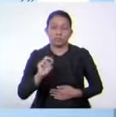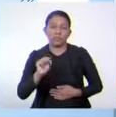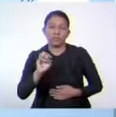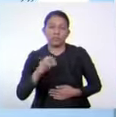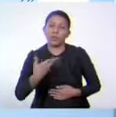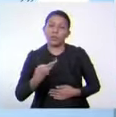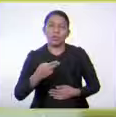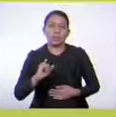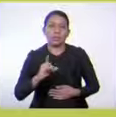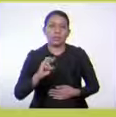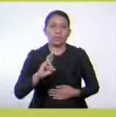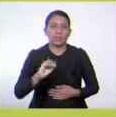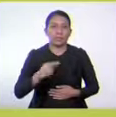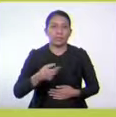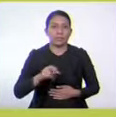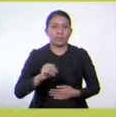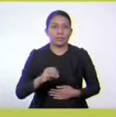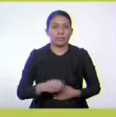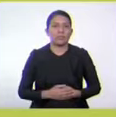hidrógeno.